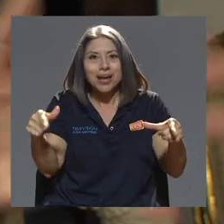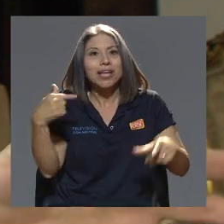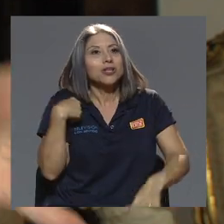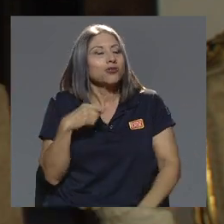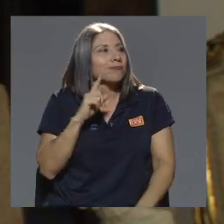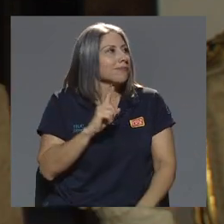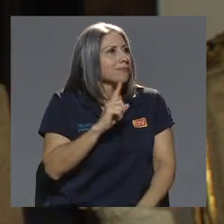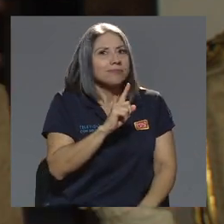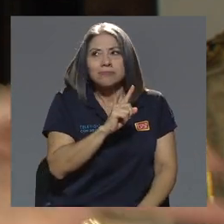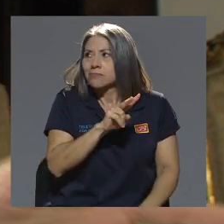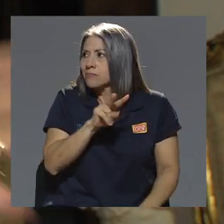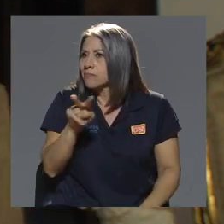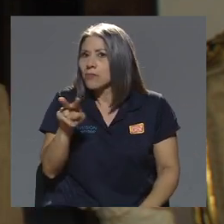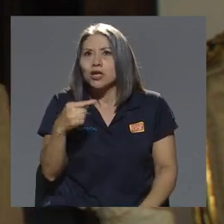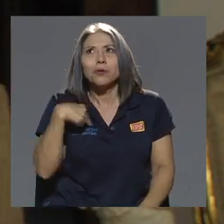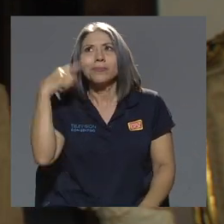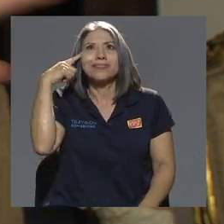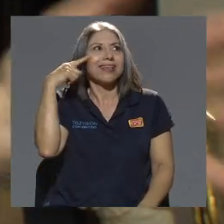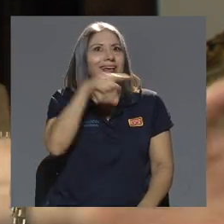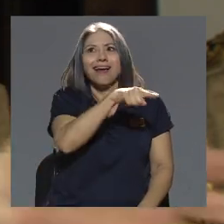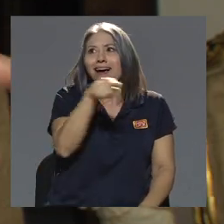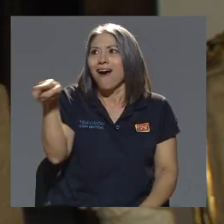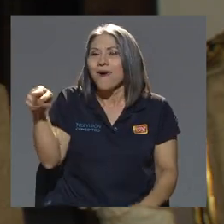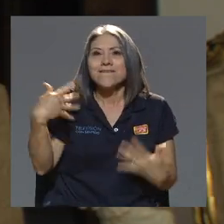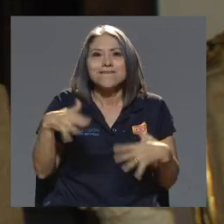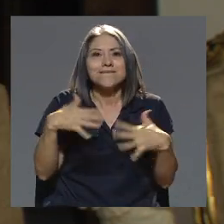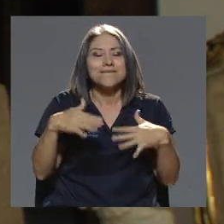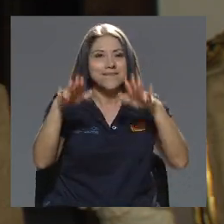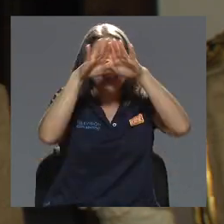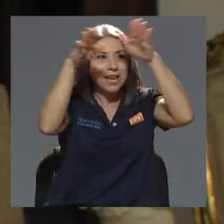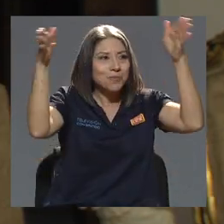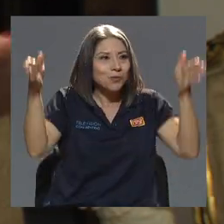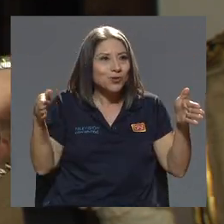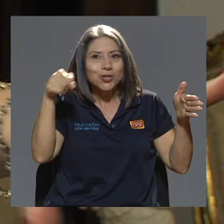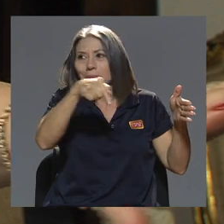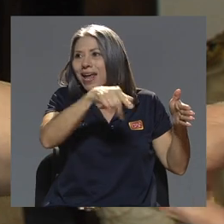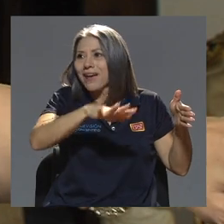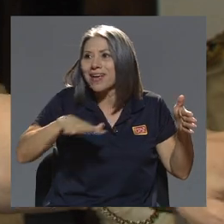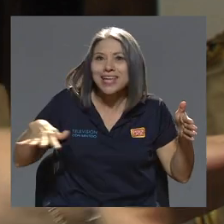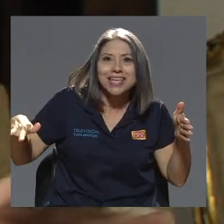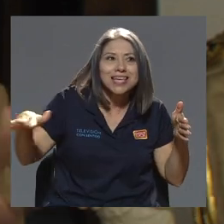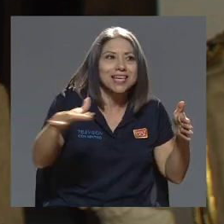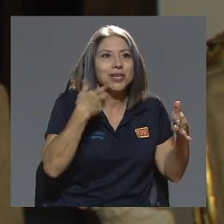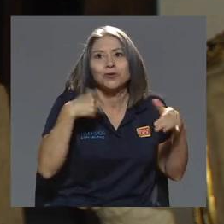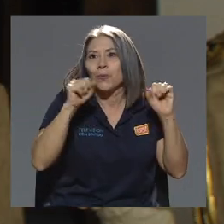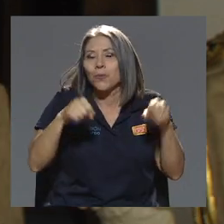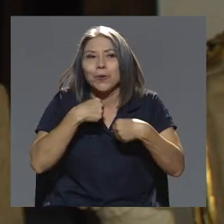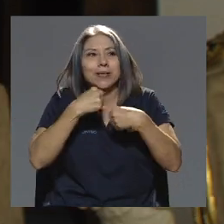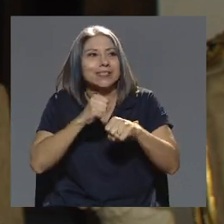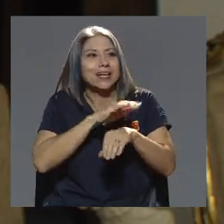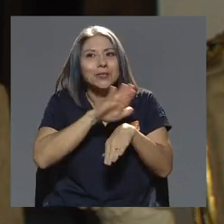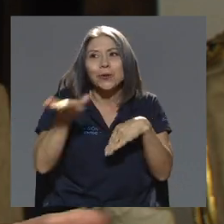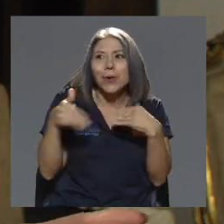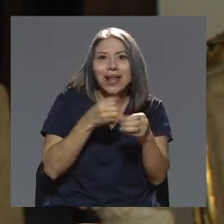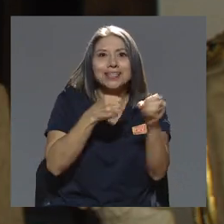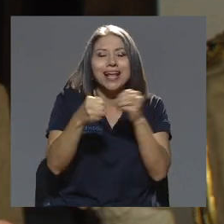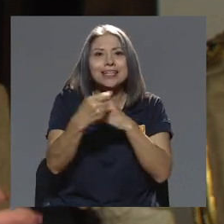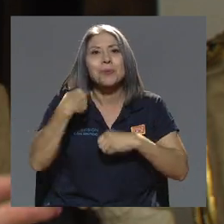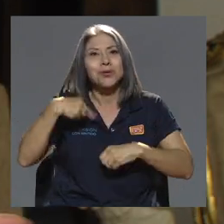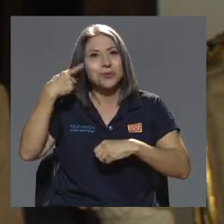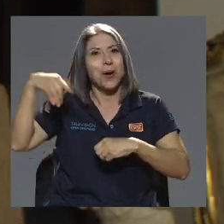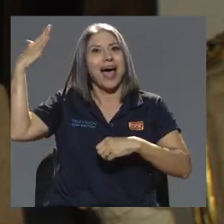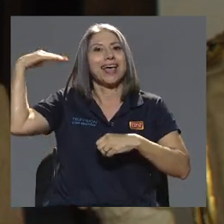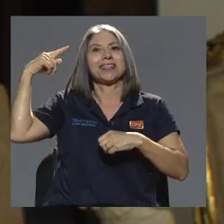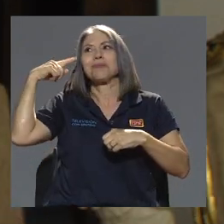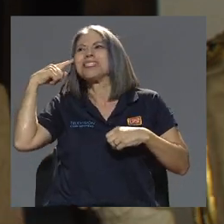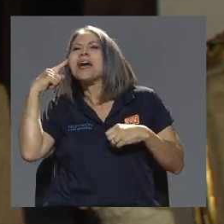digo, no, aquí me cabe el museo, me cabe en estos dos pabellones. Aquí puedo darme gusto de hacer todas las salas, porque yo originalmente decía un galeroncito